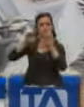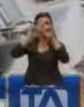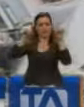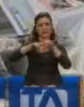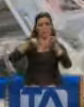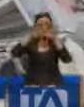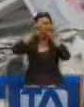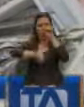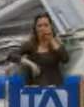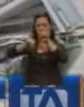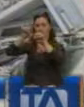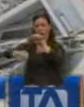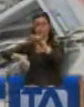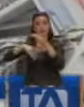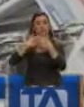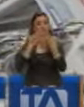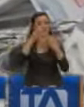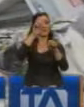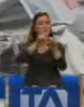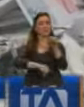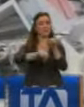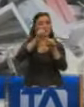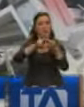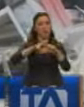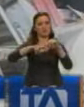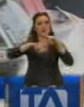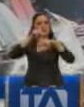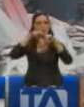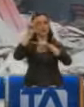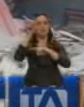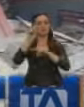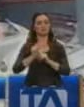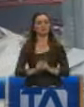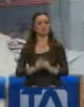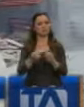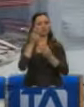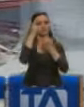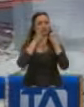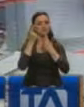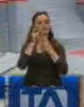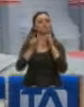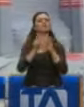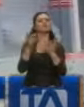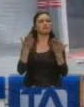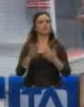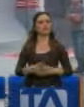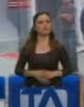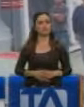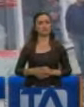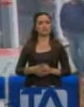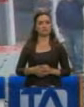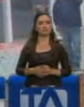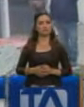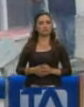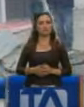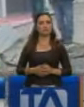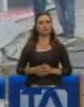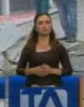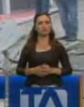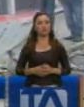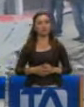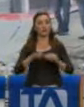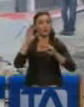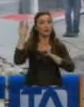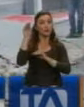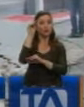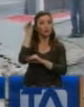y una totalmente destruida en lo que es daño estructural. ¿Cuántos heridos o cuántas personas afectadas? La ambulancia de bomberos